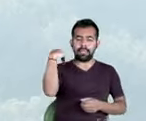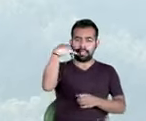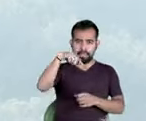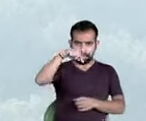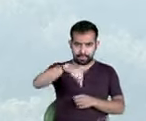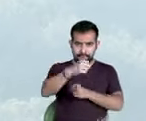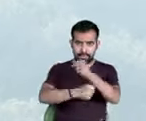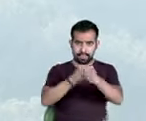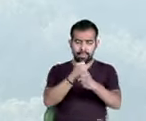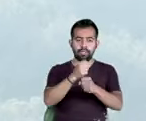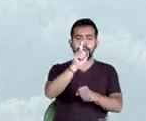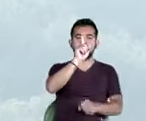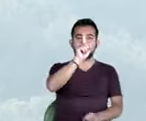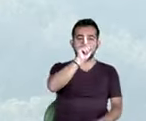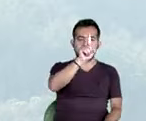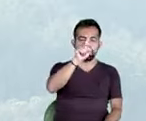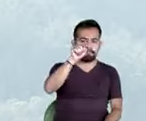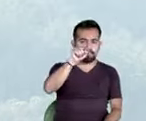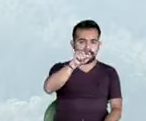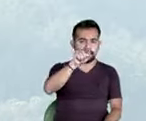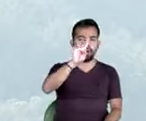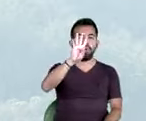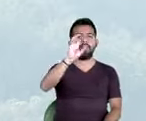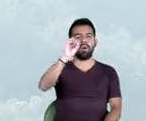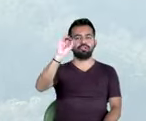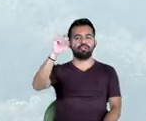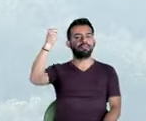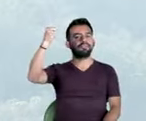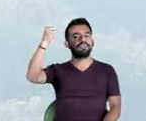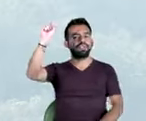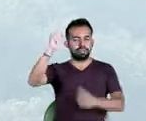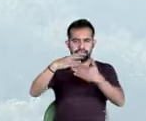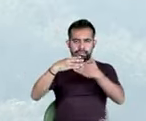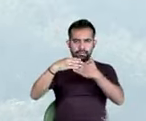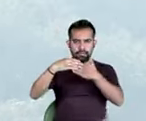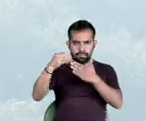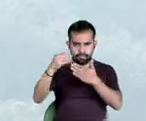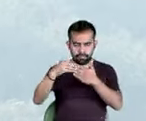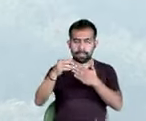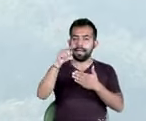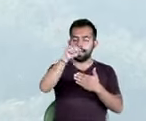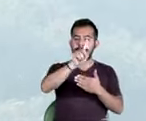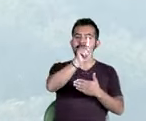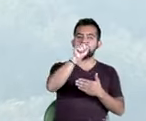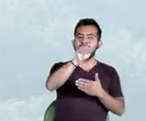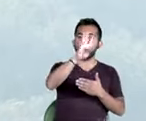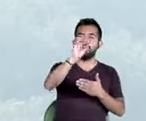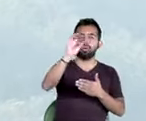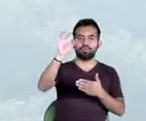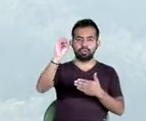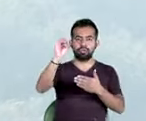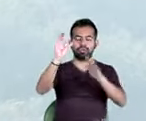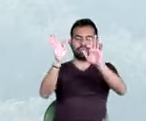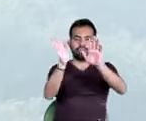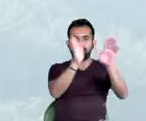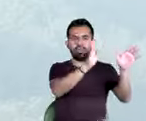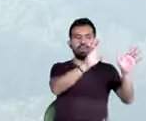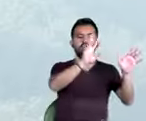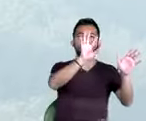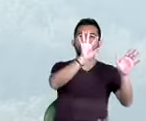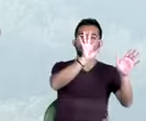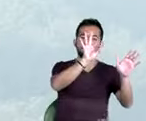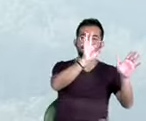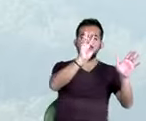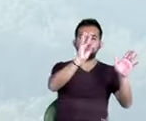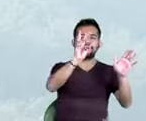menos 1.480 millones de dólares. Estos 1.480, 962 millones están en la